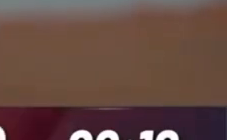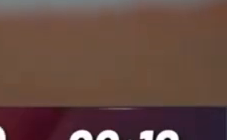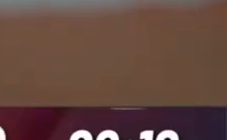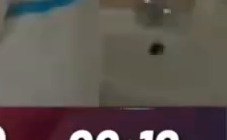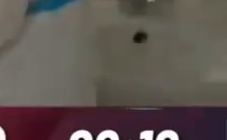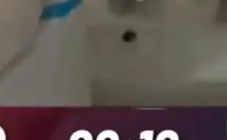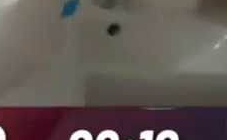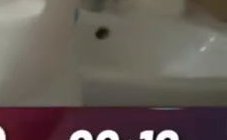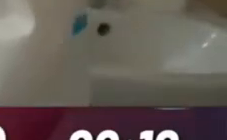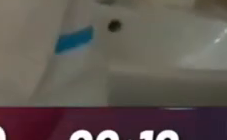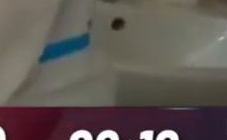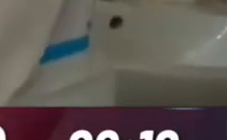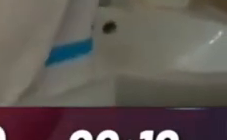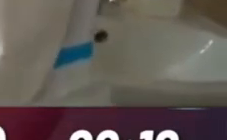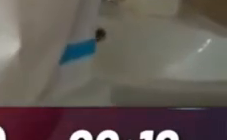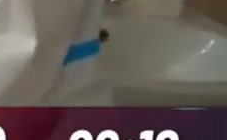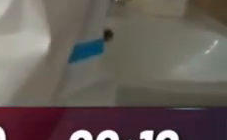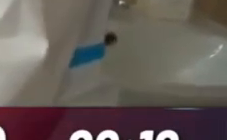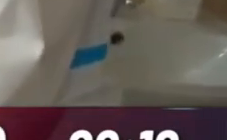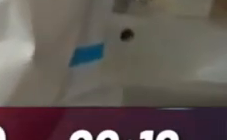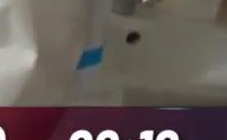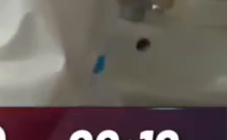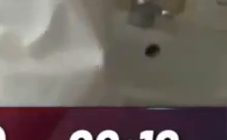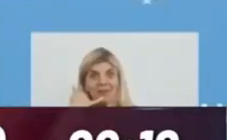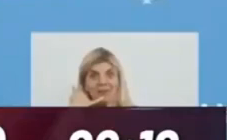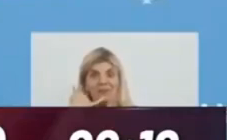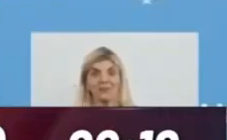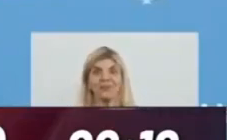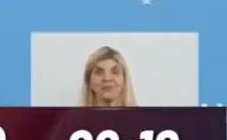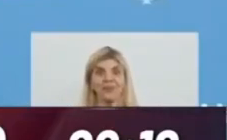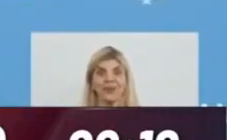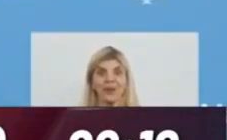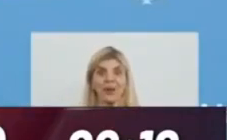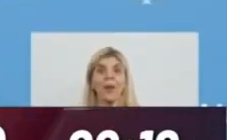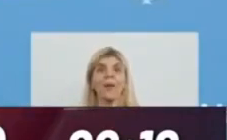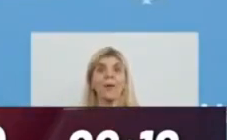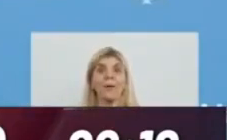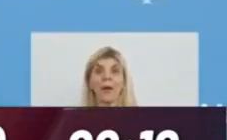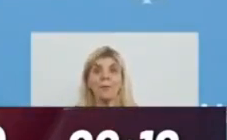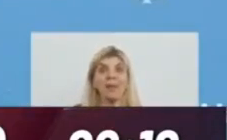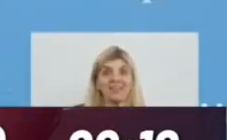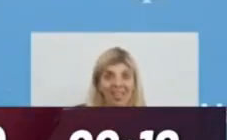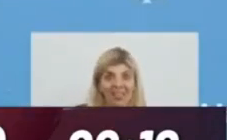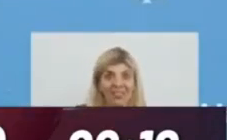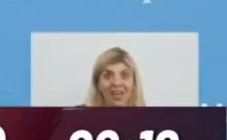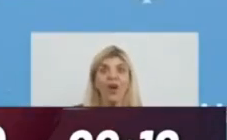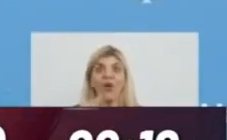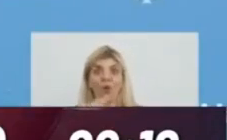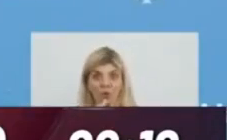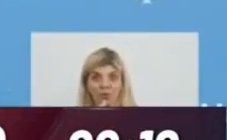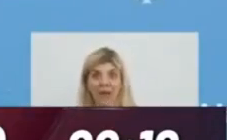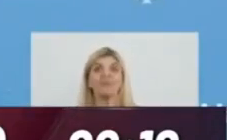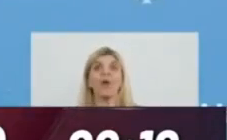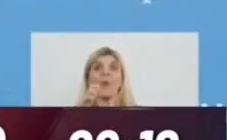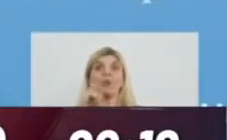Esta mañana tuve una charla telefónica extensa con el presidente de la Federación Rusa, Vladimir